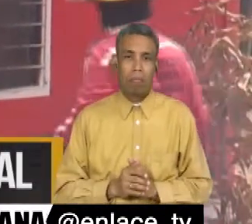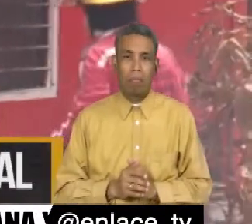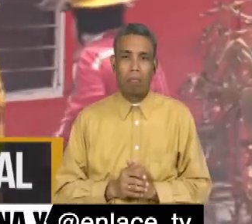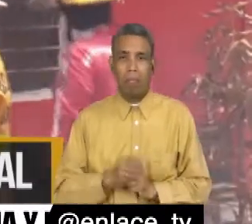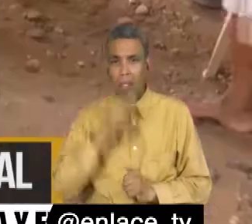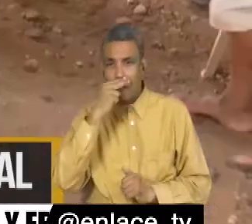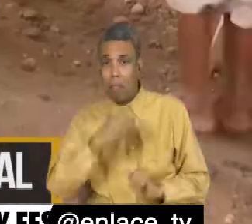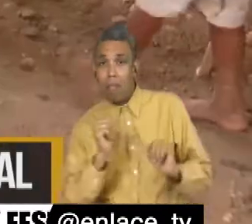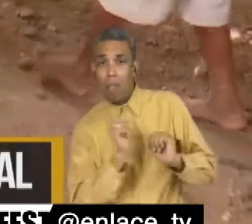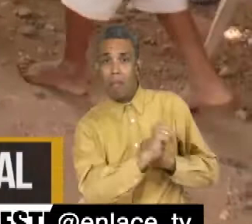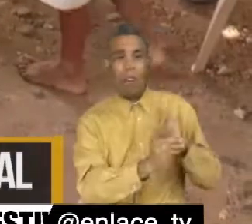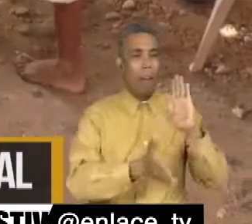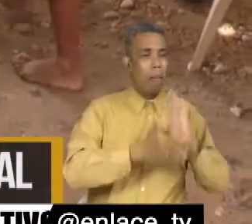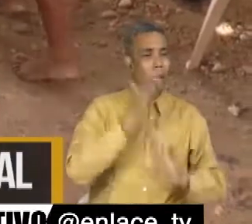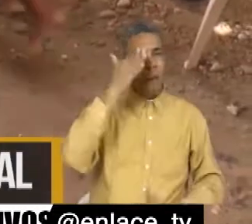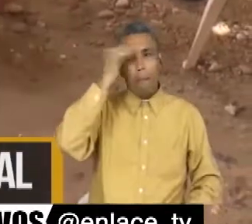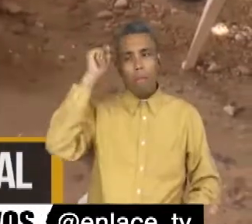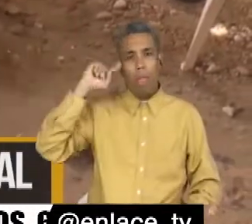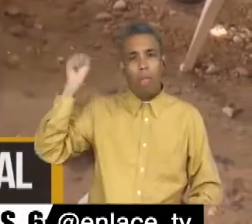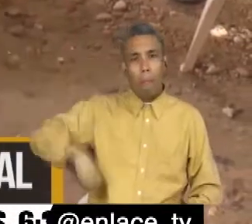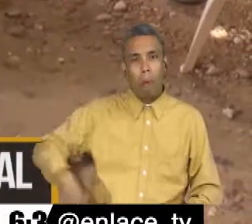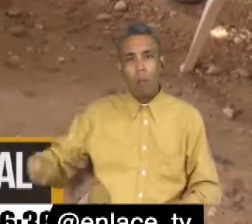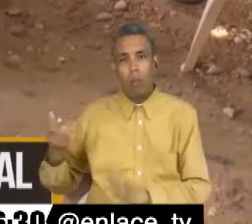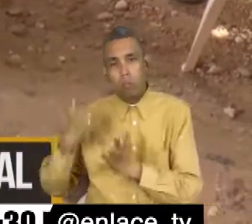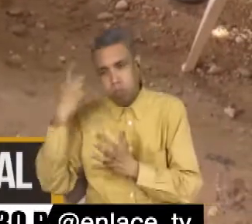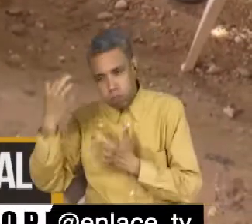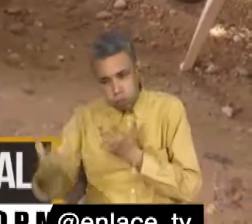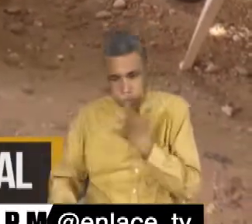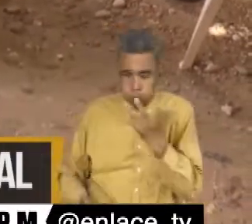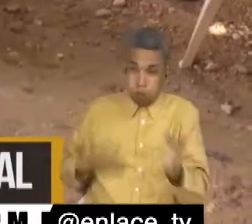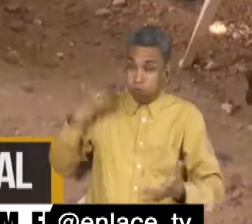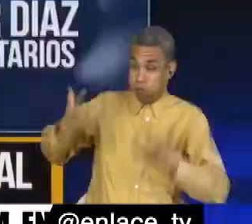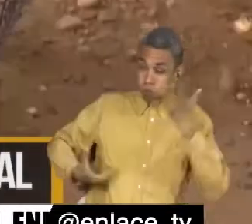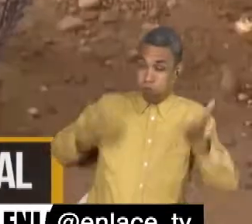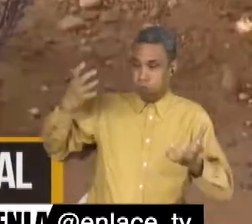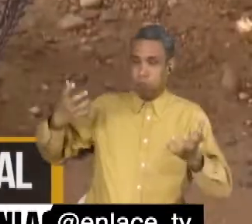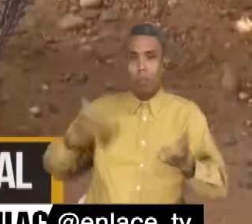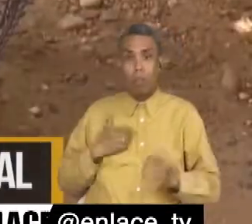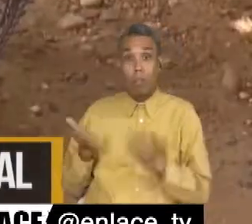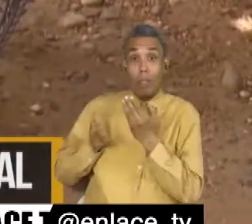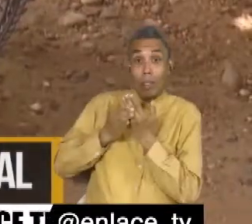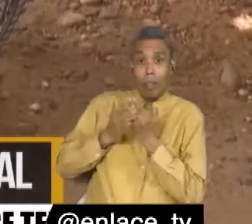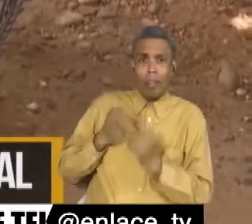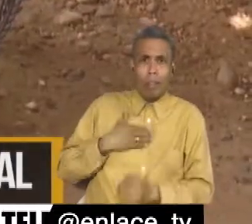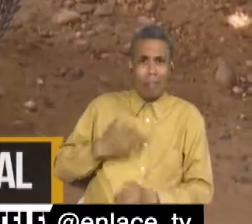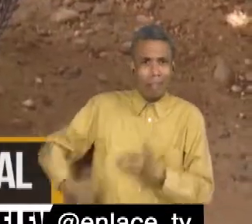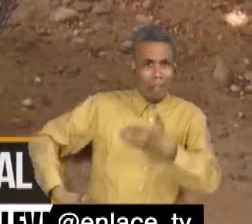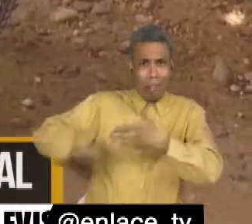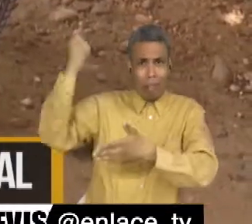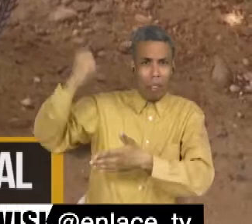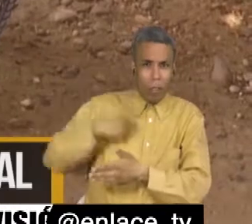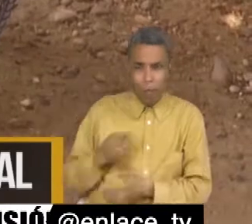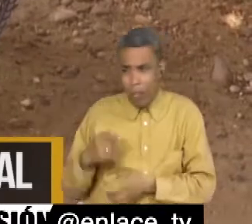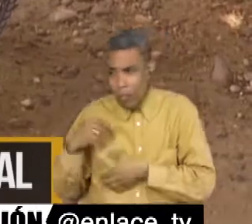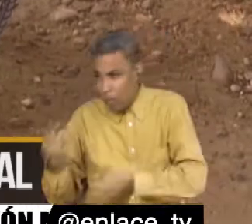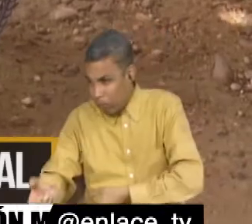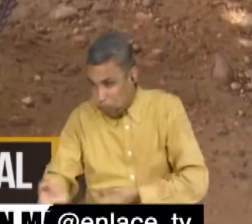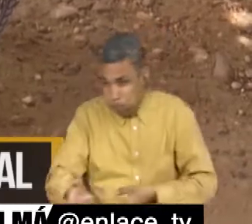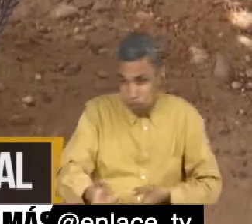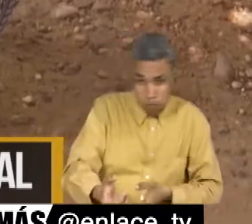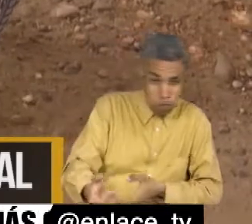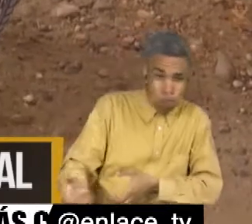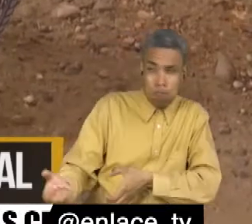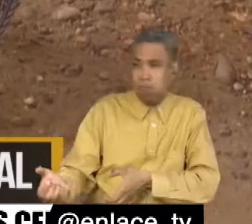Atendimos oportunamente este incendio, ya que desafortunadamente el ingreso hasta donde quedan las